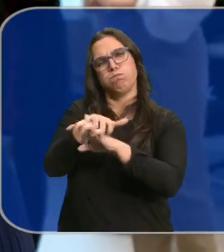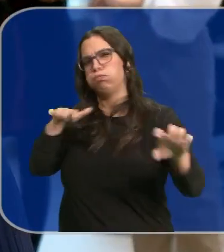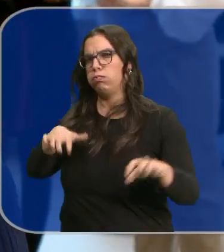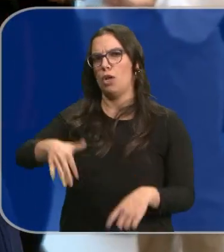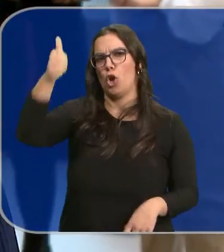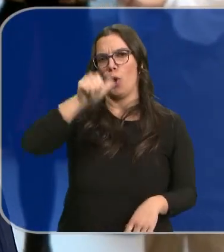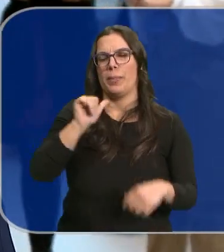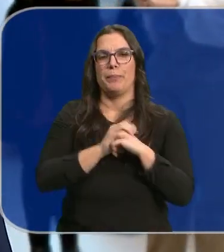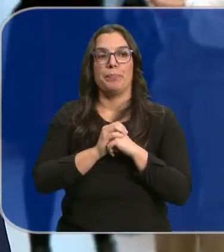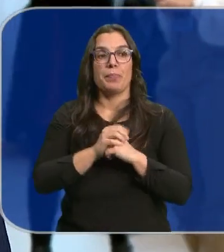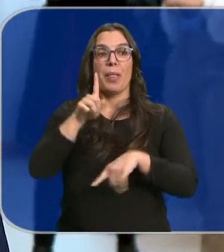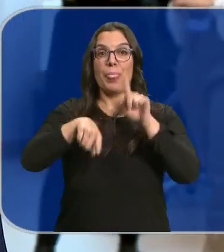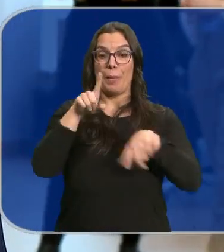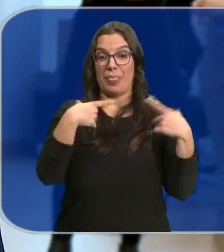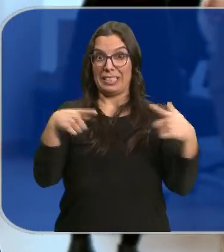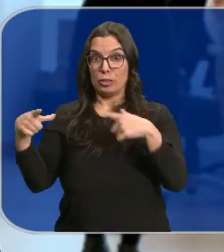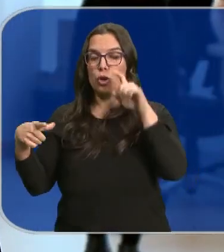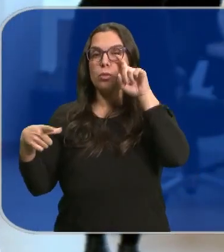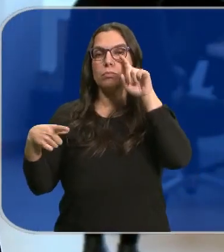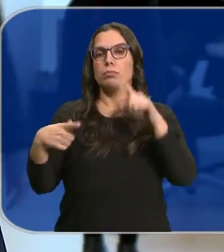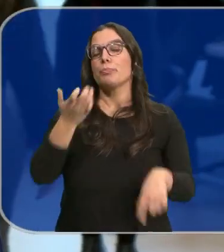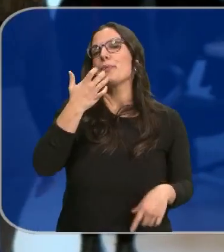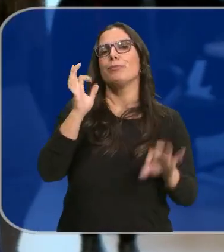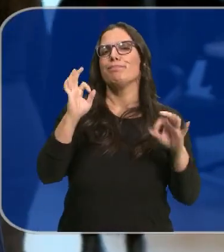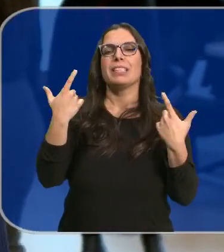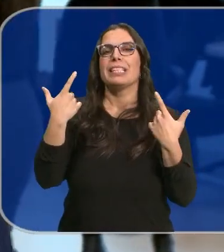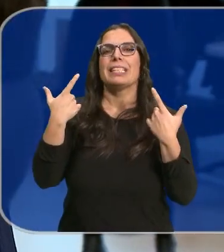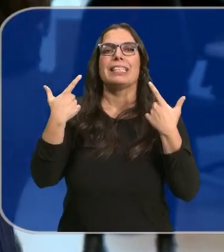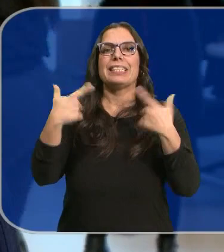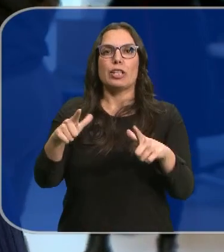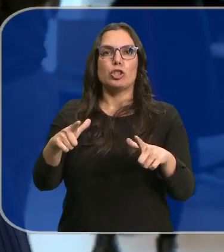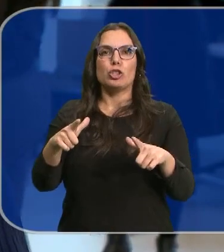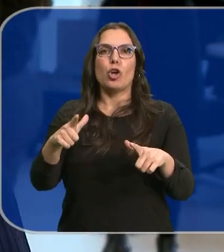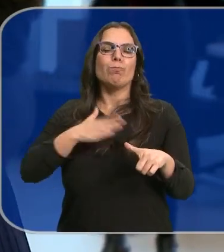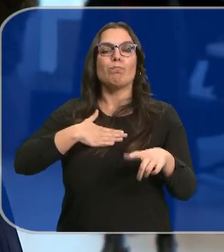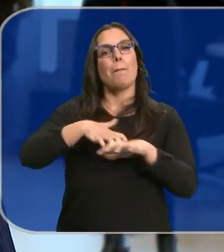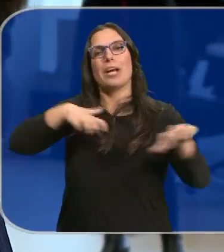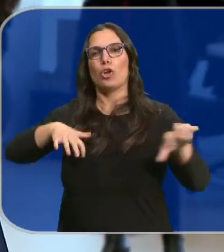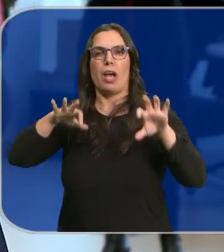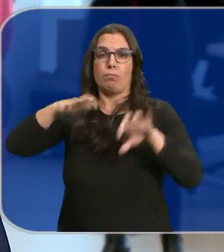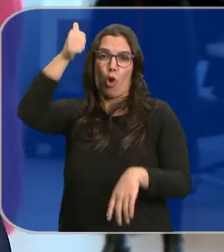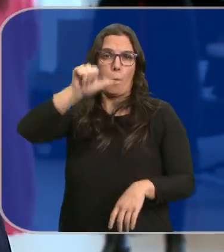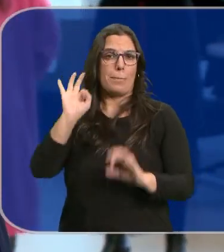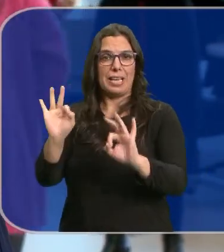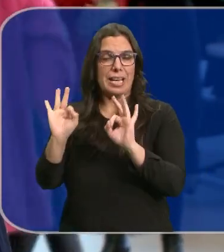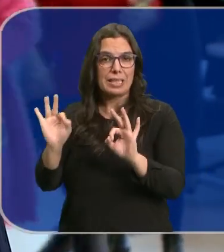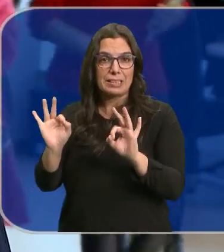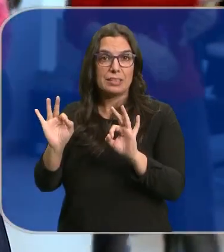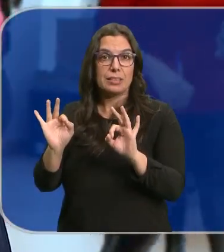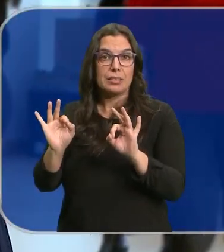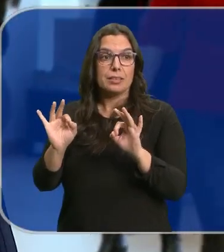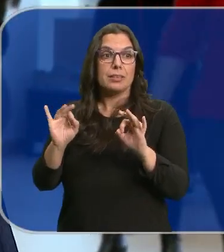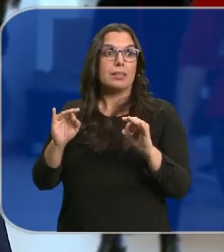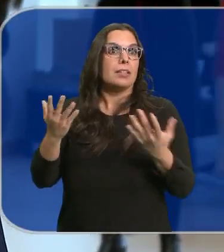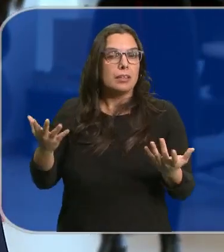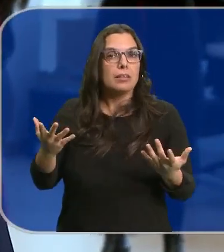masculinizados. Depende del sector en el que te muevas, en el que trabajes. Por ejemplo, mi sector es un sector mayoritariamente de hombres y